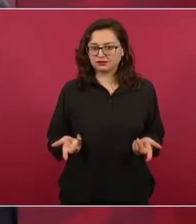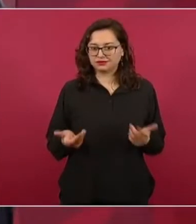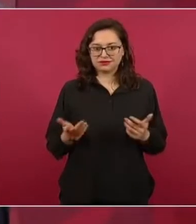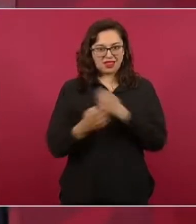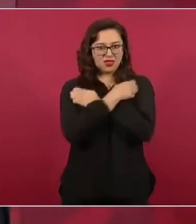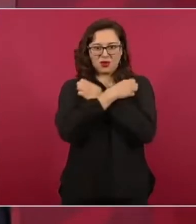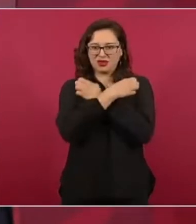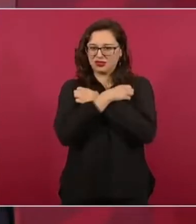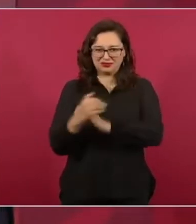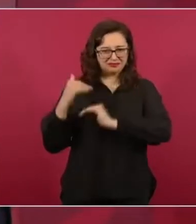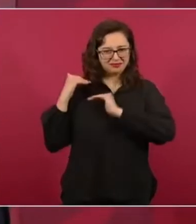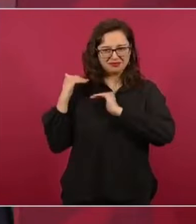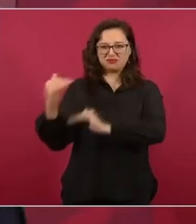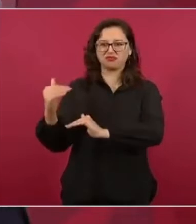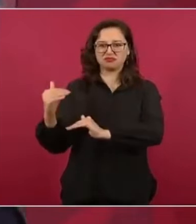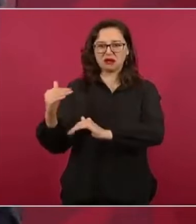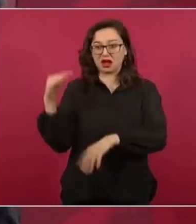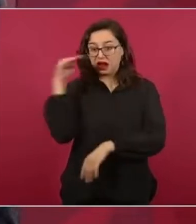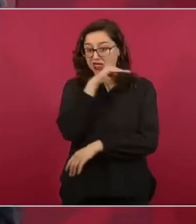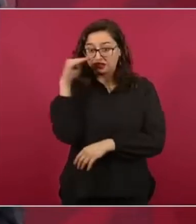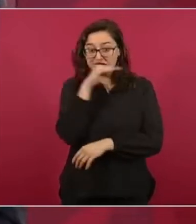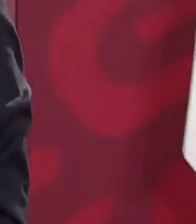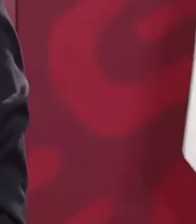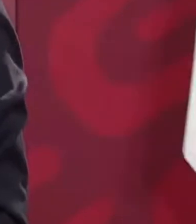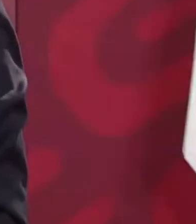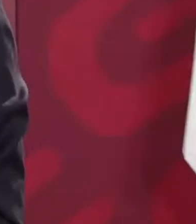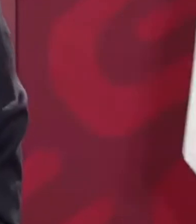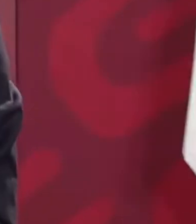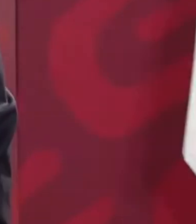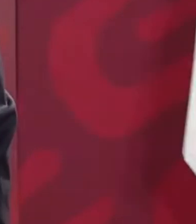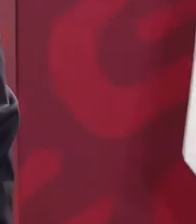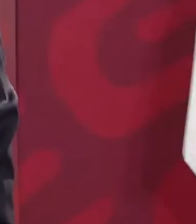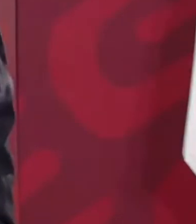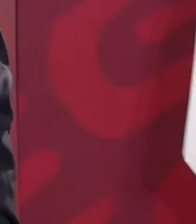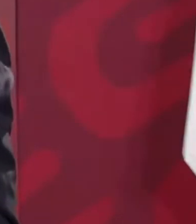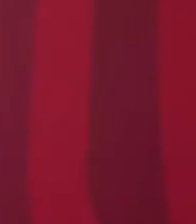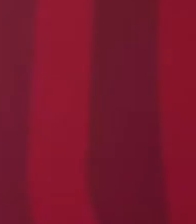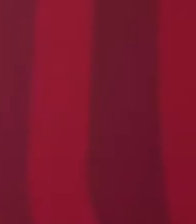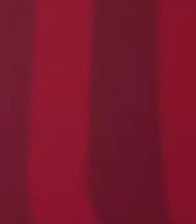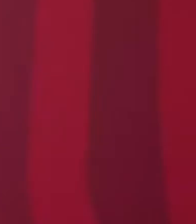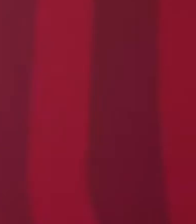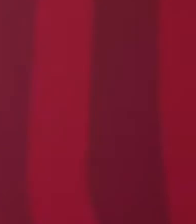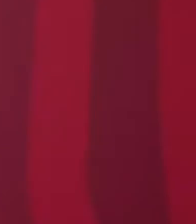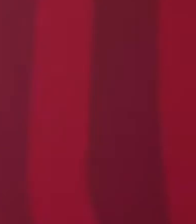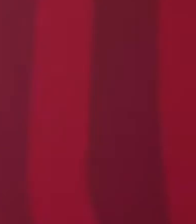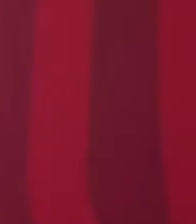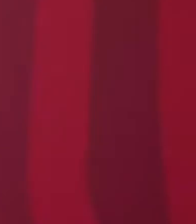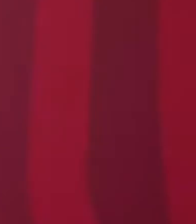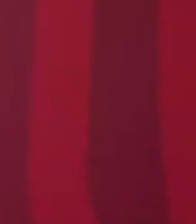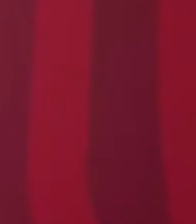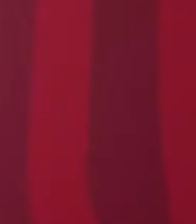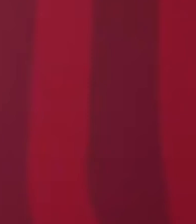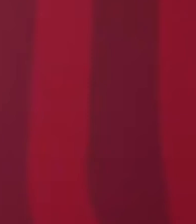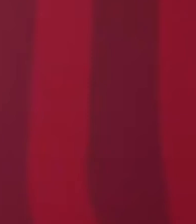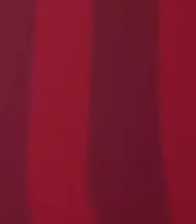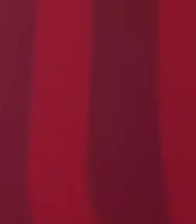Limitaron la educación o la gratuidad de la educación a lo básico y pusieron al mercado todo lo